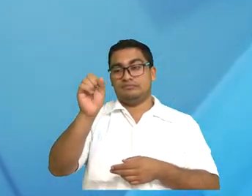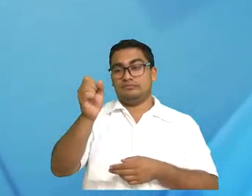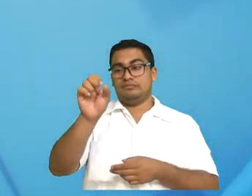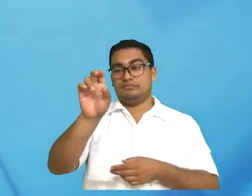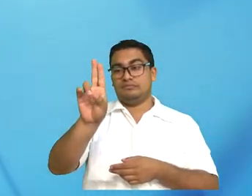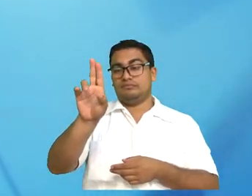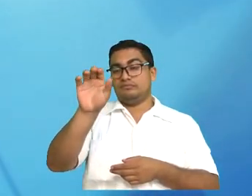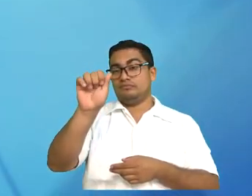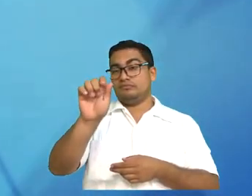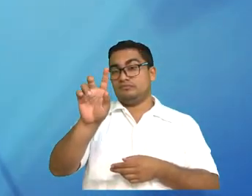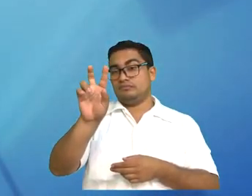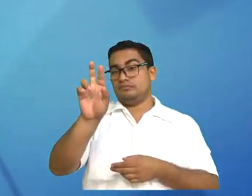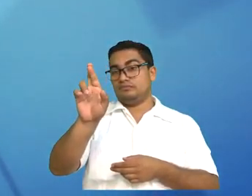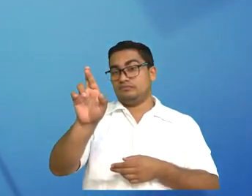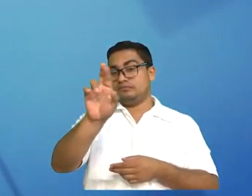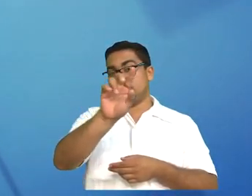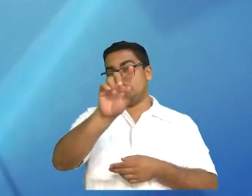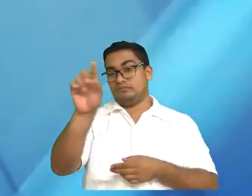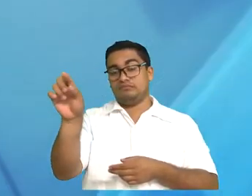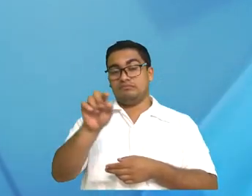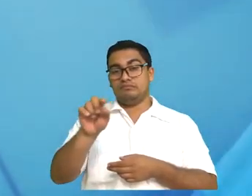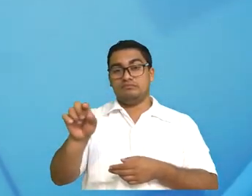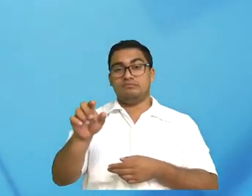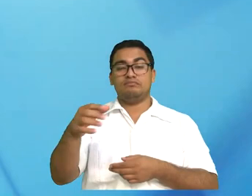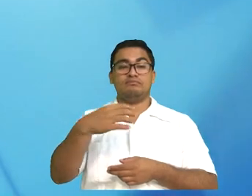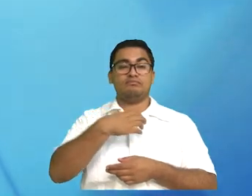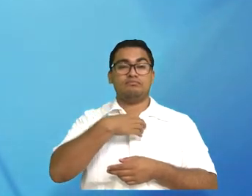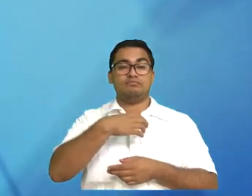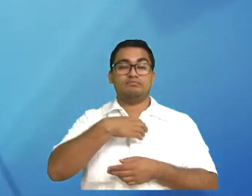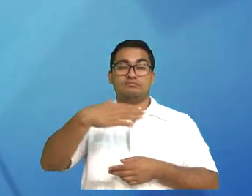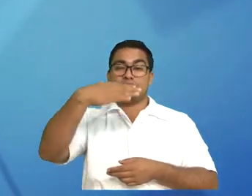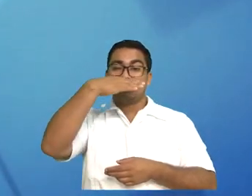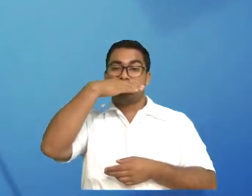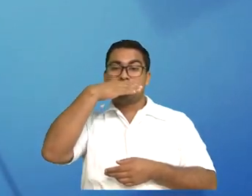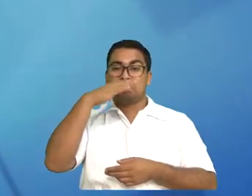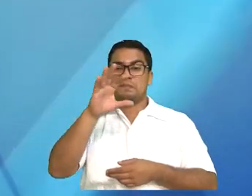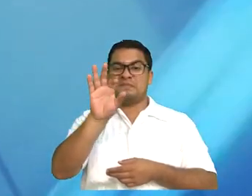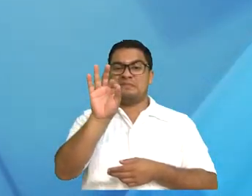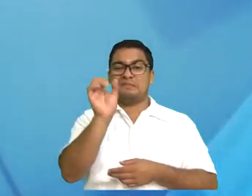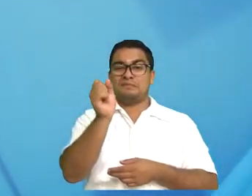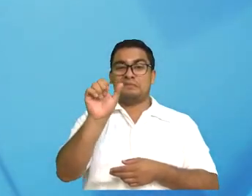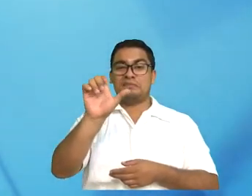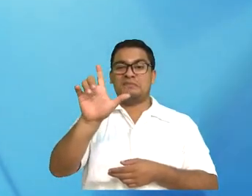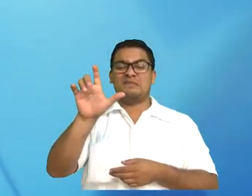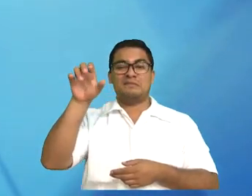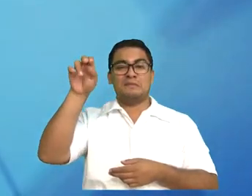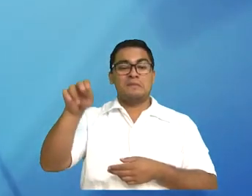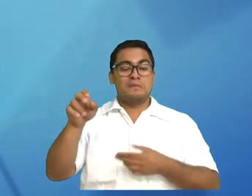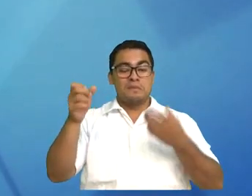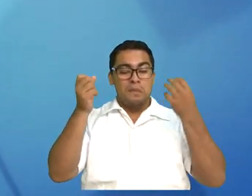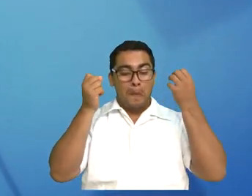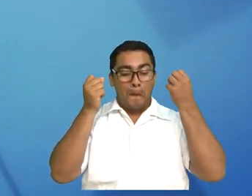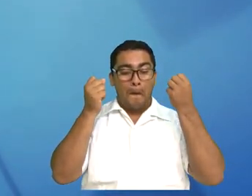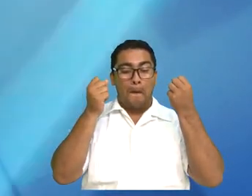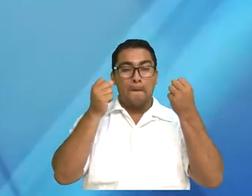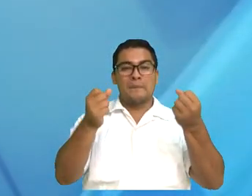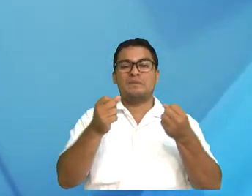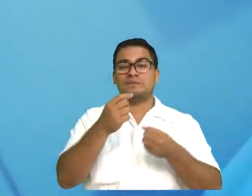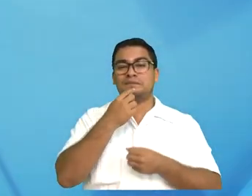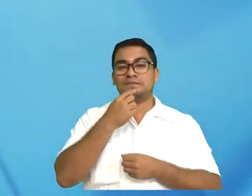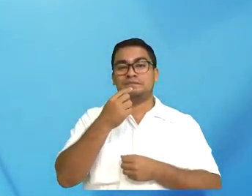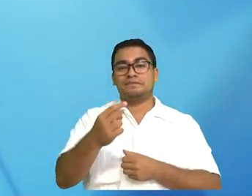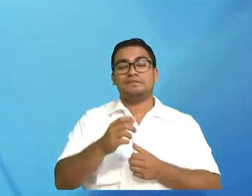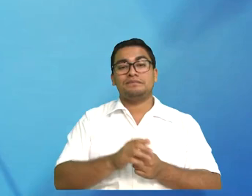militante histórico inclaudicable del Frente Sandinista de Liberación Nacional, Jacinto Suárez